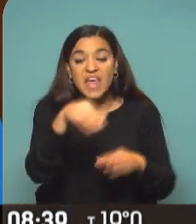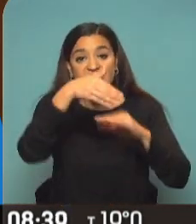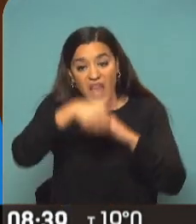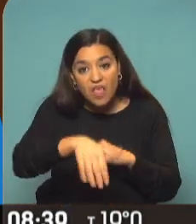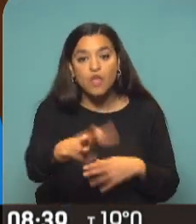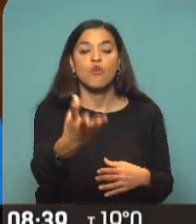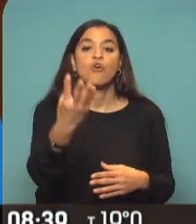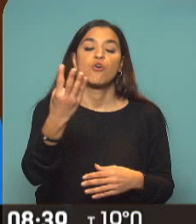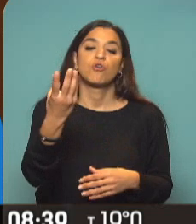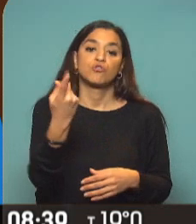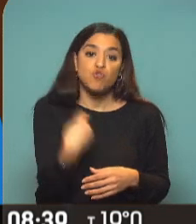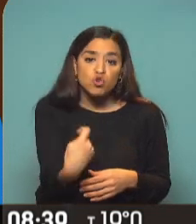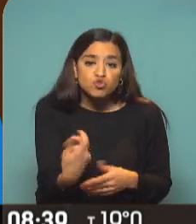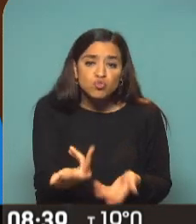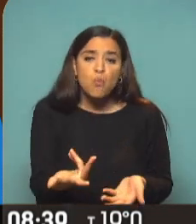el consumo,